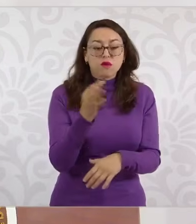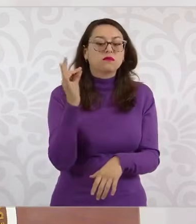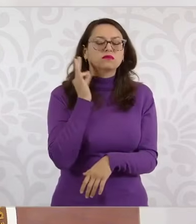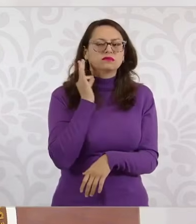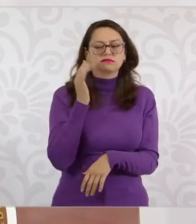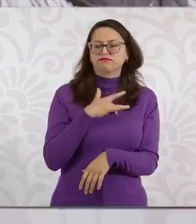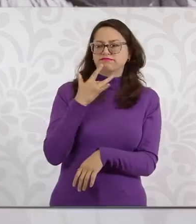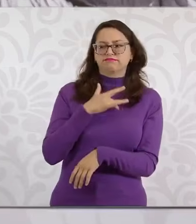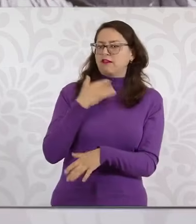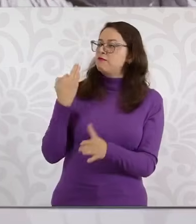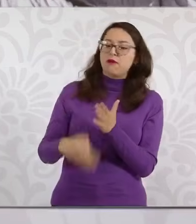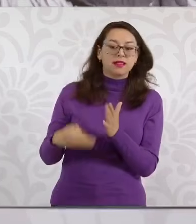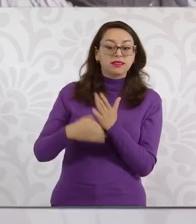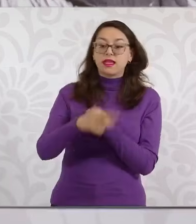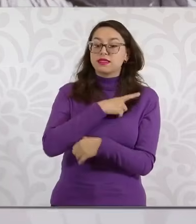análisis.